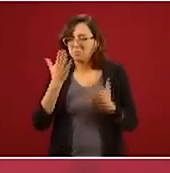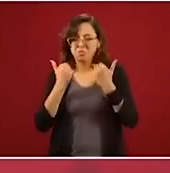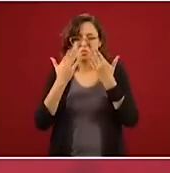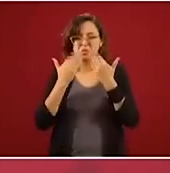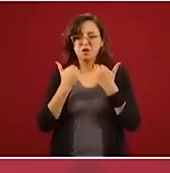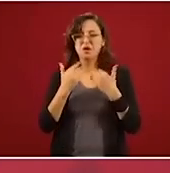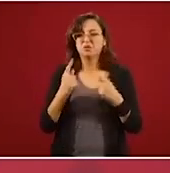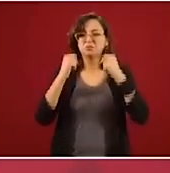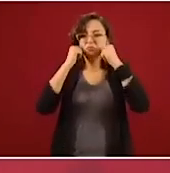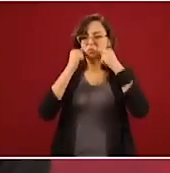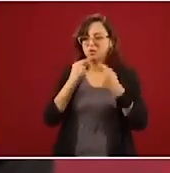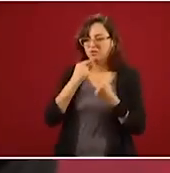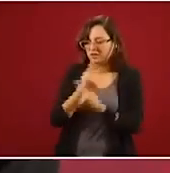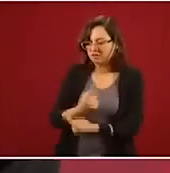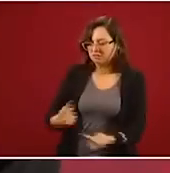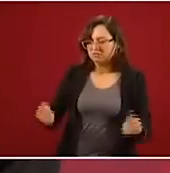exponer a los niños